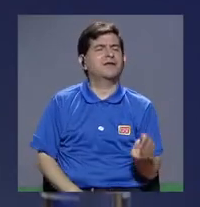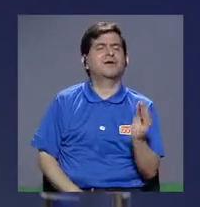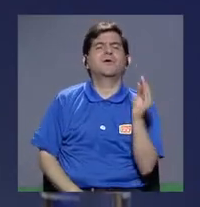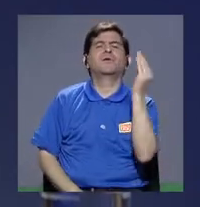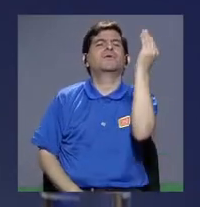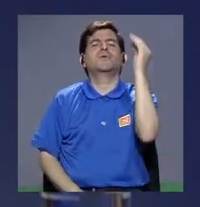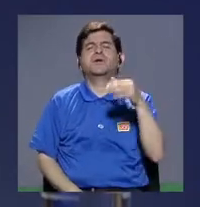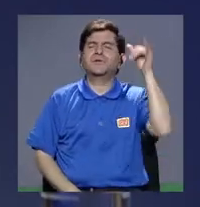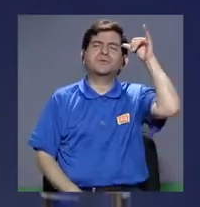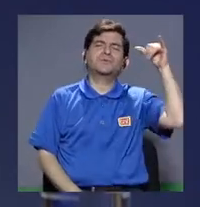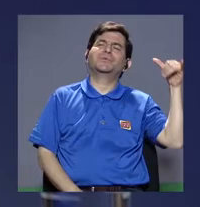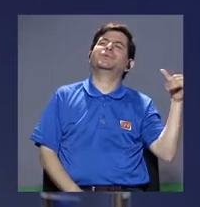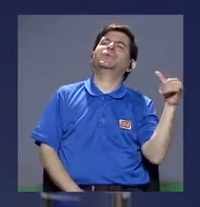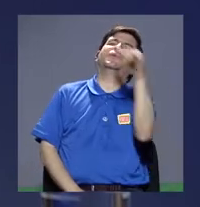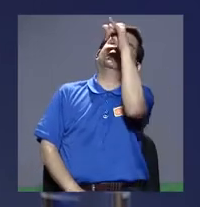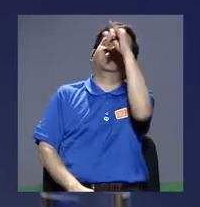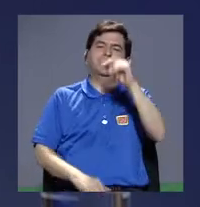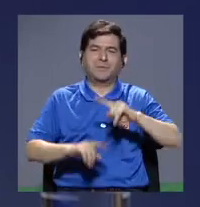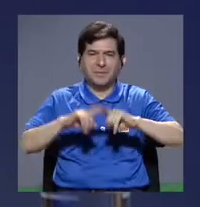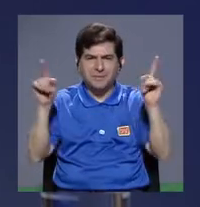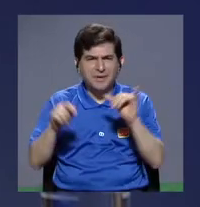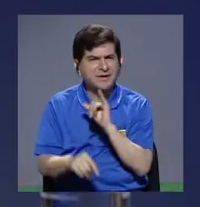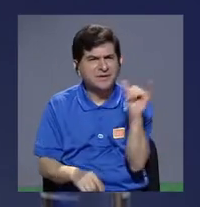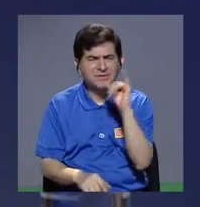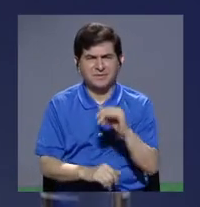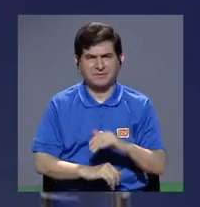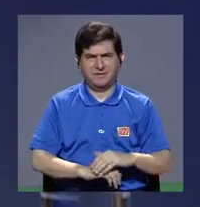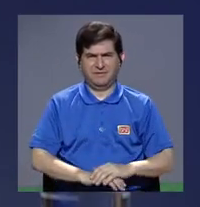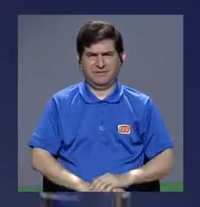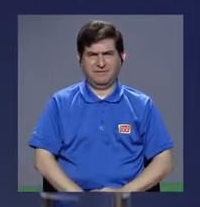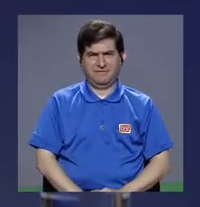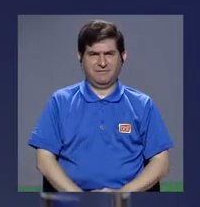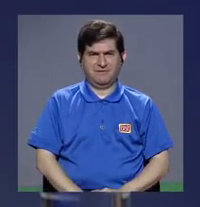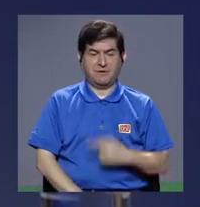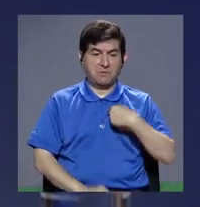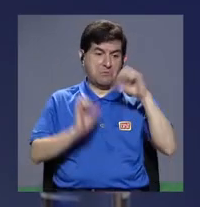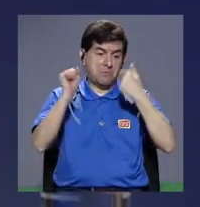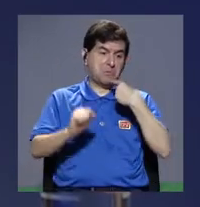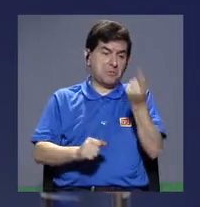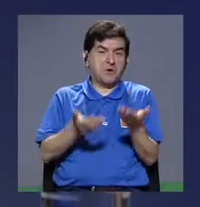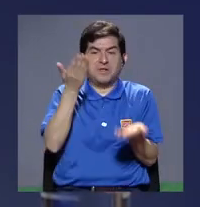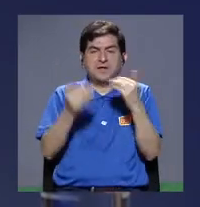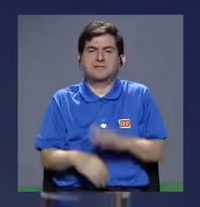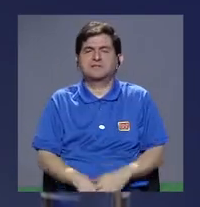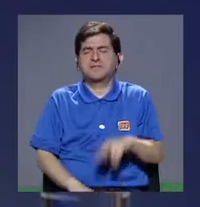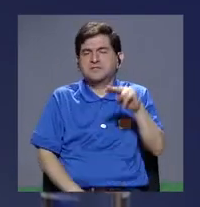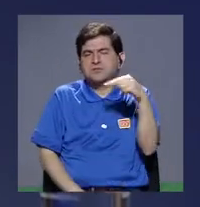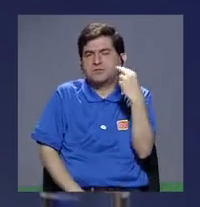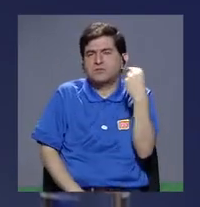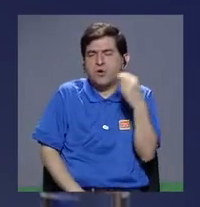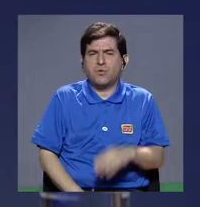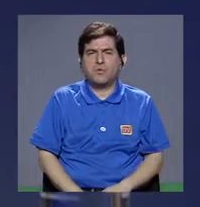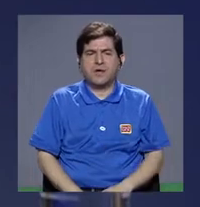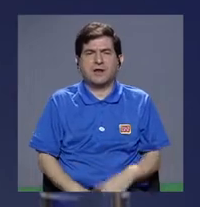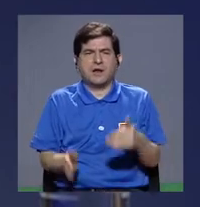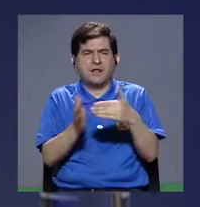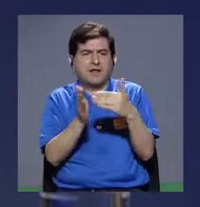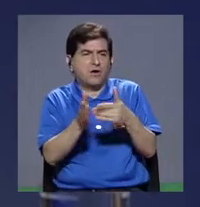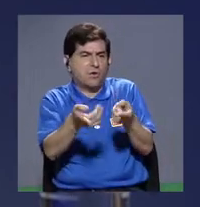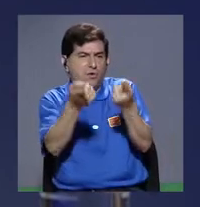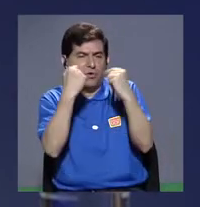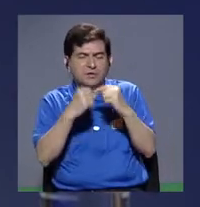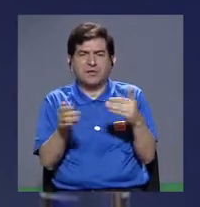juventud eternamente pero también uno podría decir es una novela del